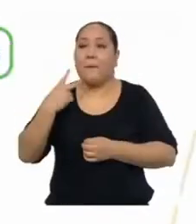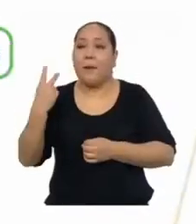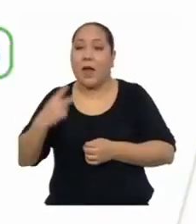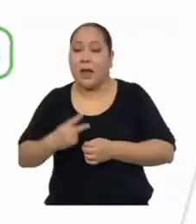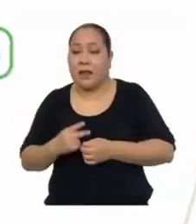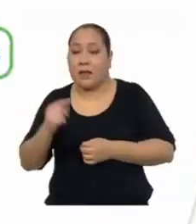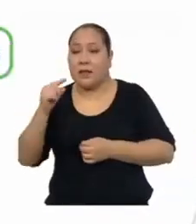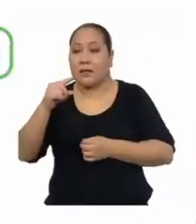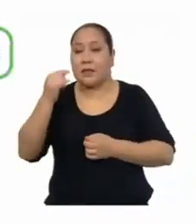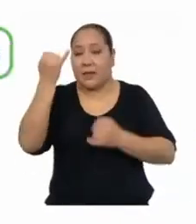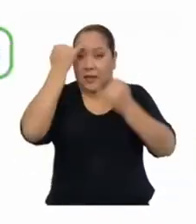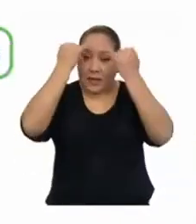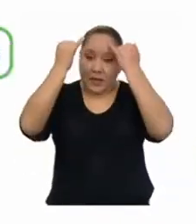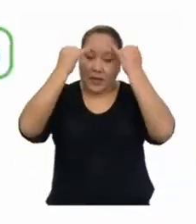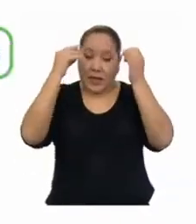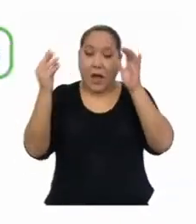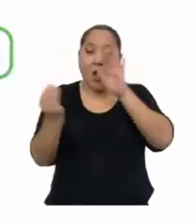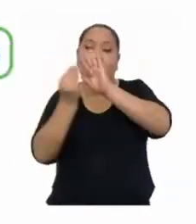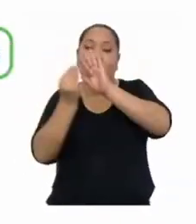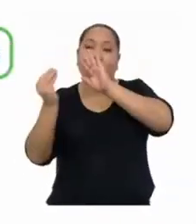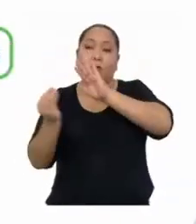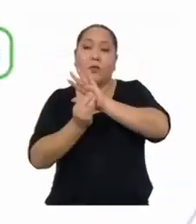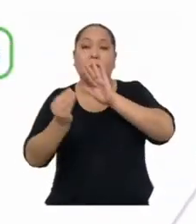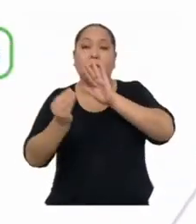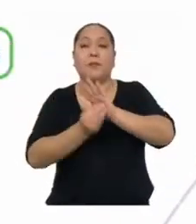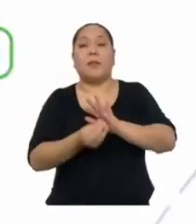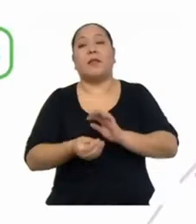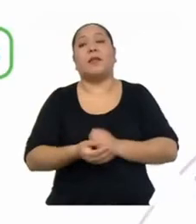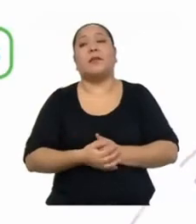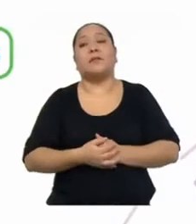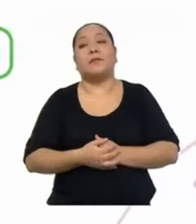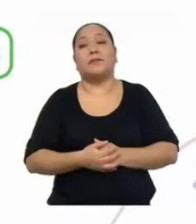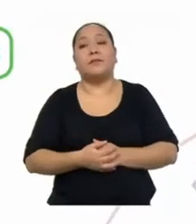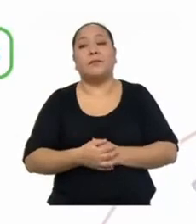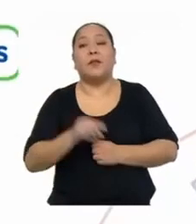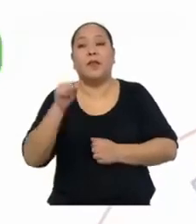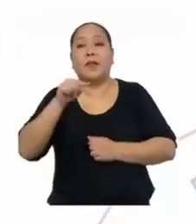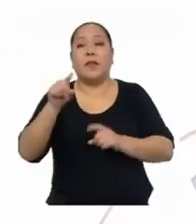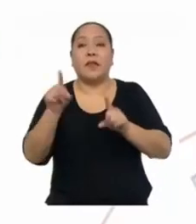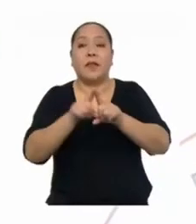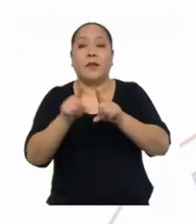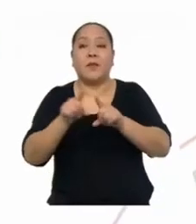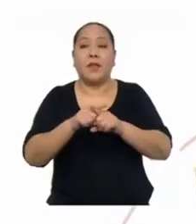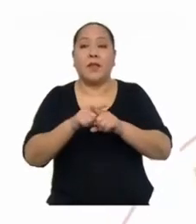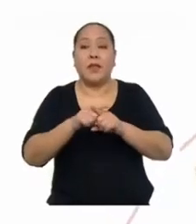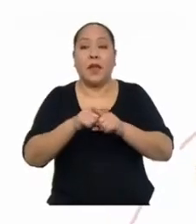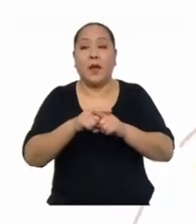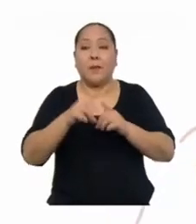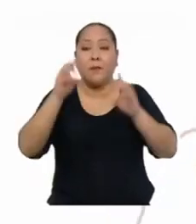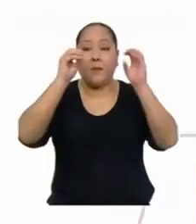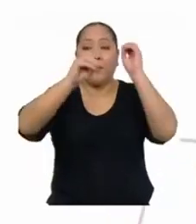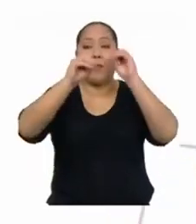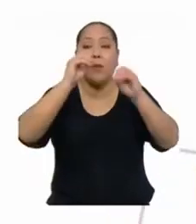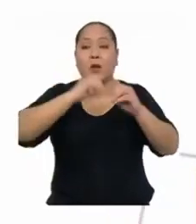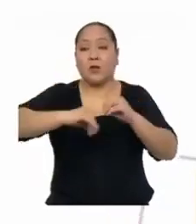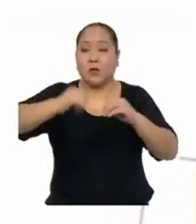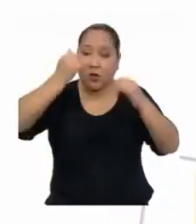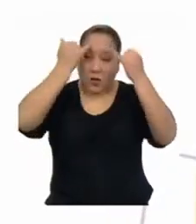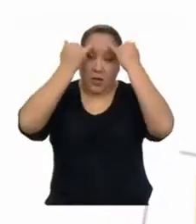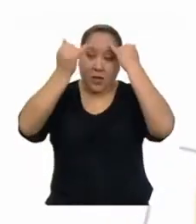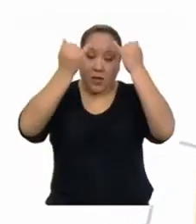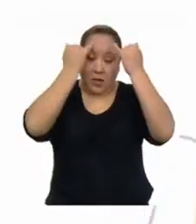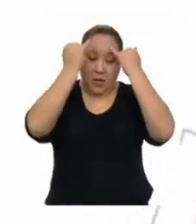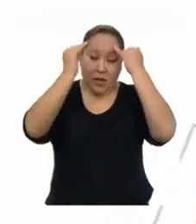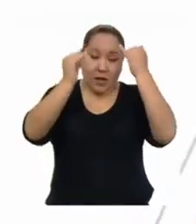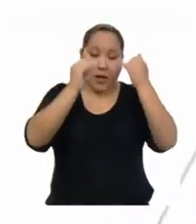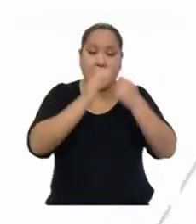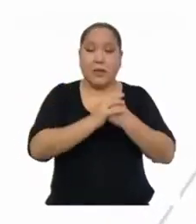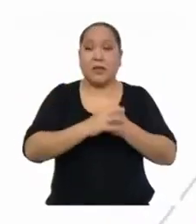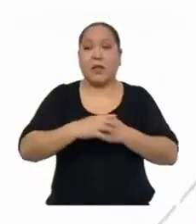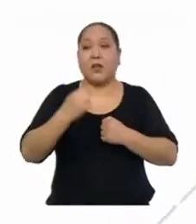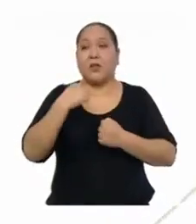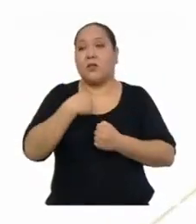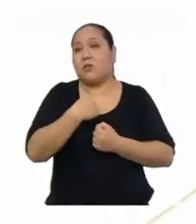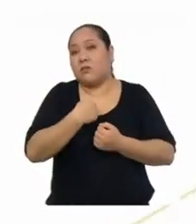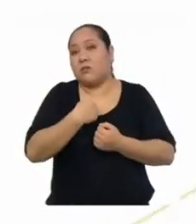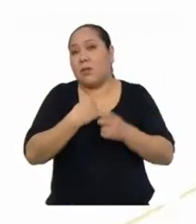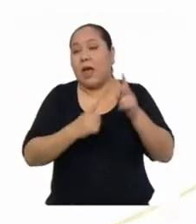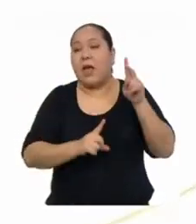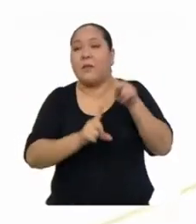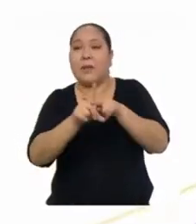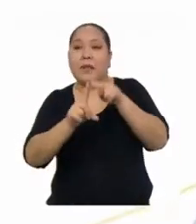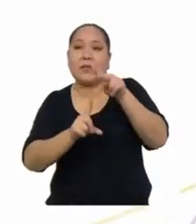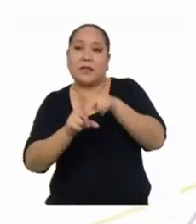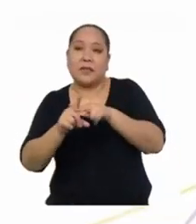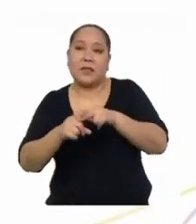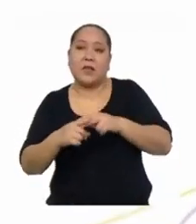las complementan. Además, he colocado algunas ideas que me han ido surgiendo sobre lo que comprendo del texto y que